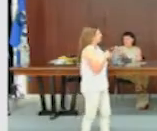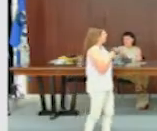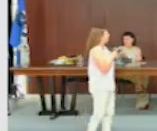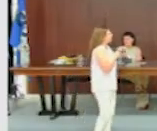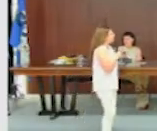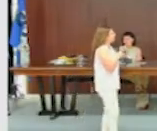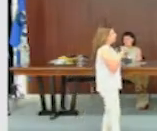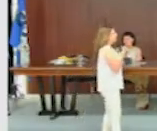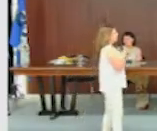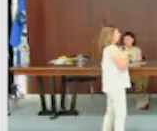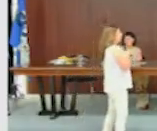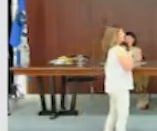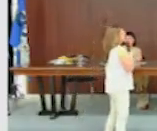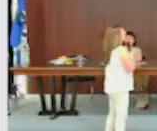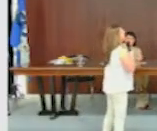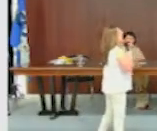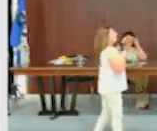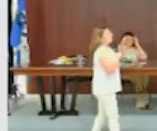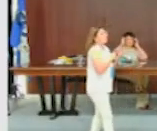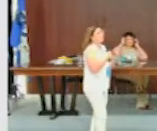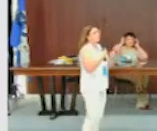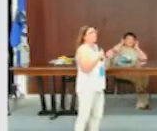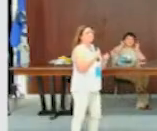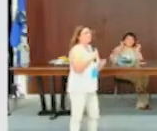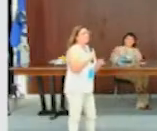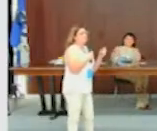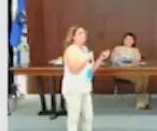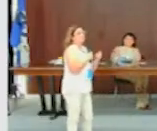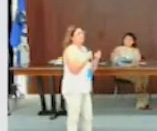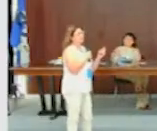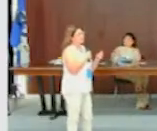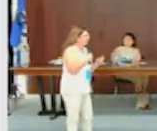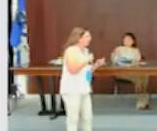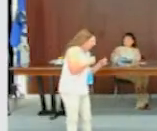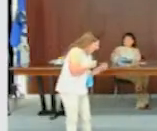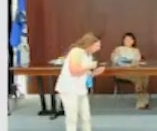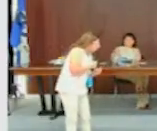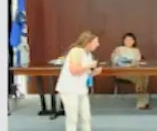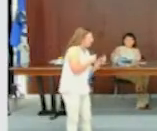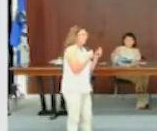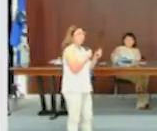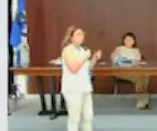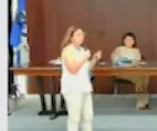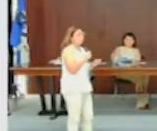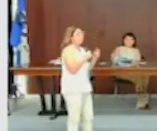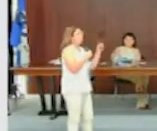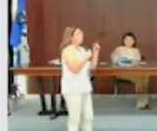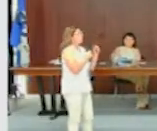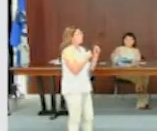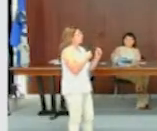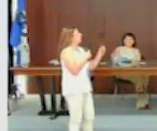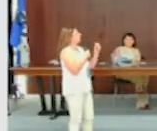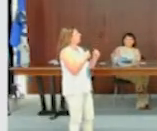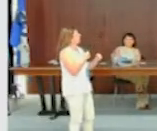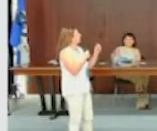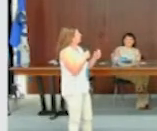vemos 30 o 40 personas por día. Tomar nota de la información, no mientras el paciente habla y no mirarlo. Mirarlo, ir